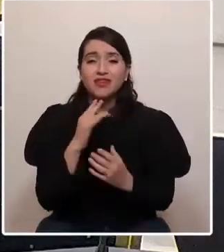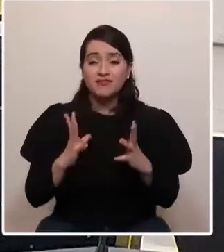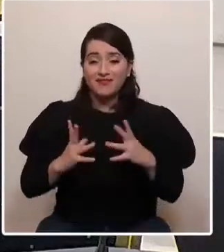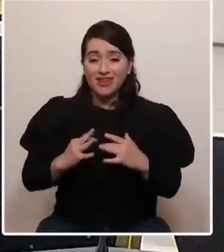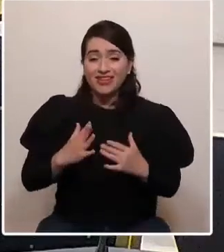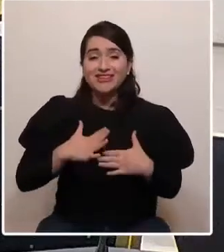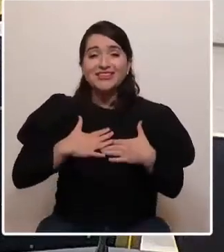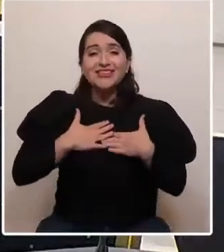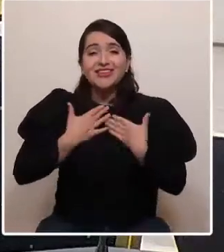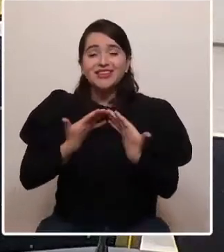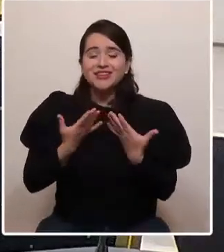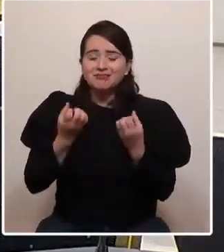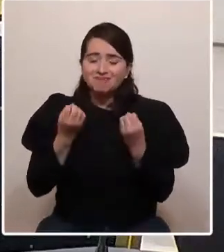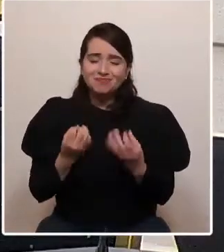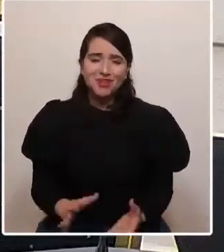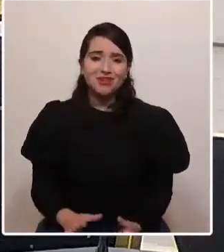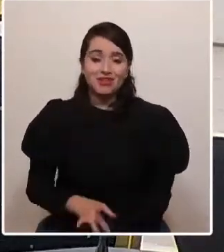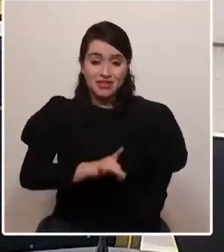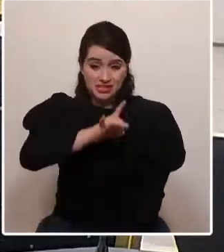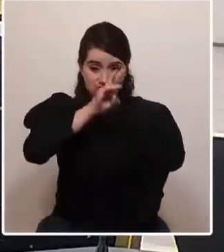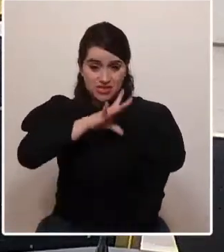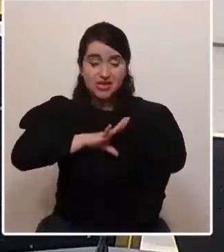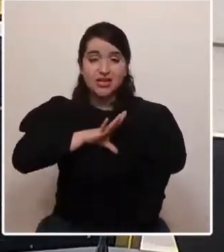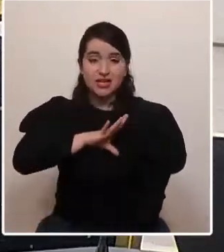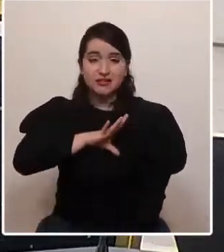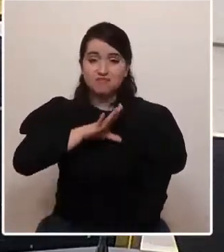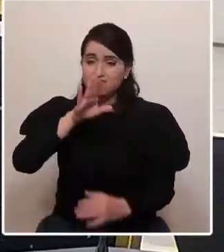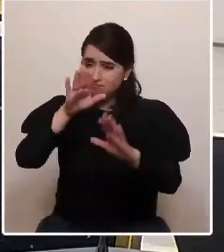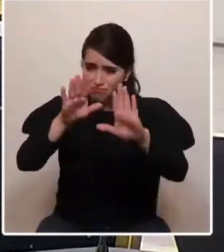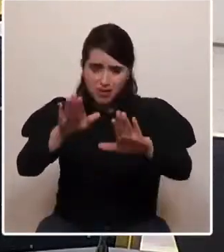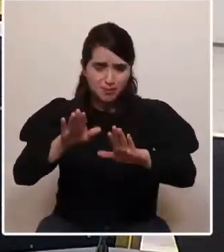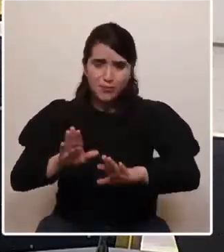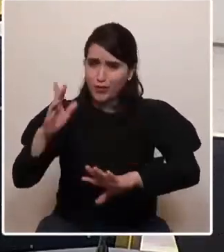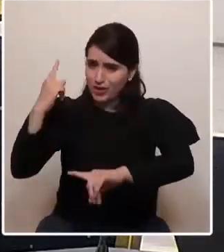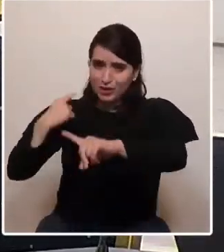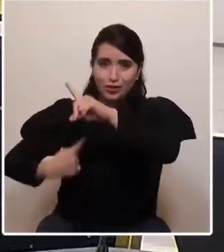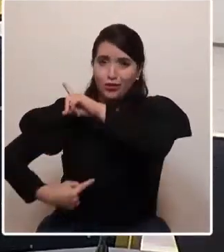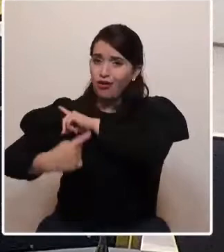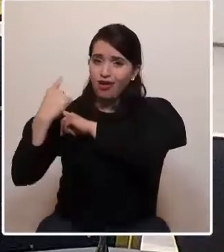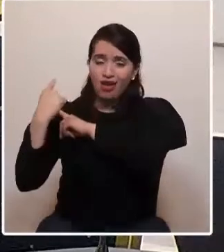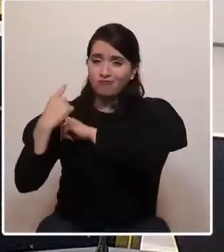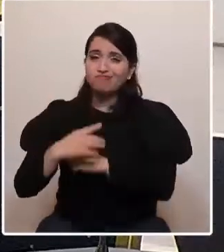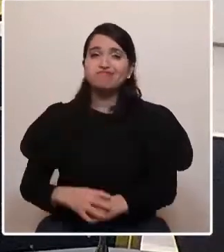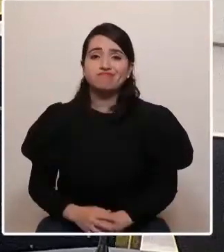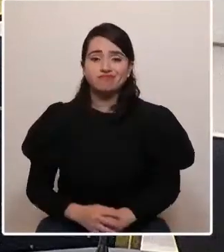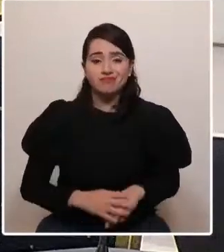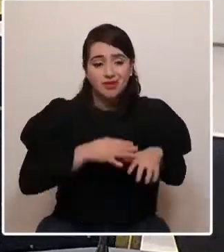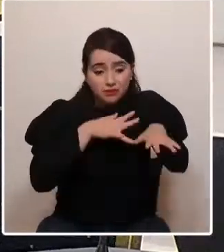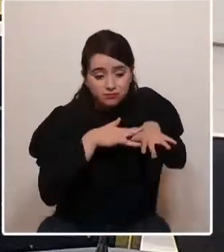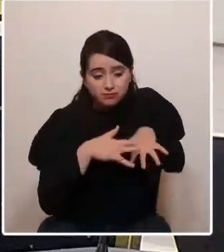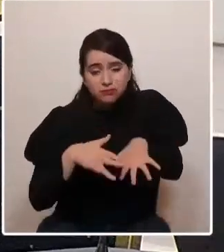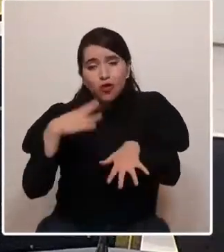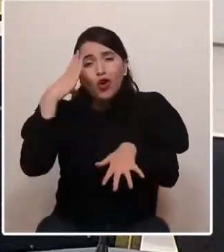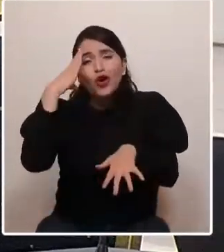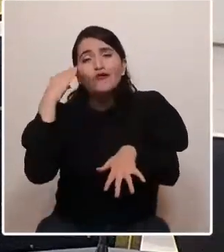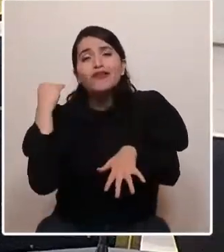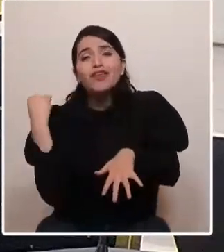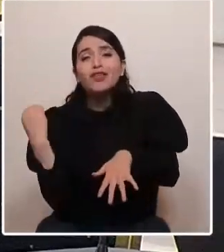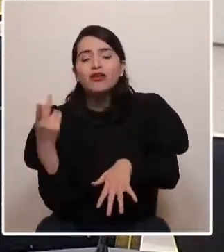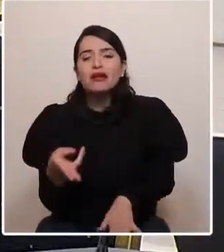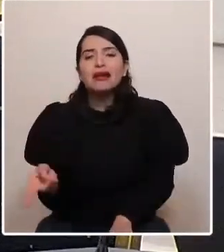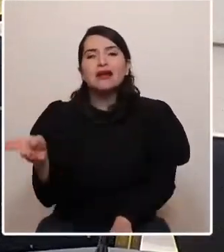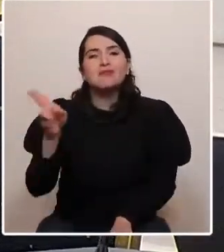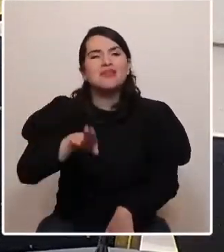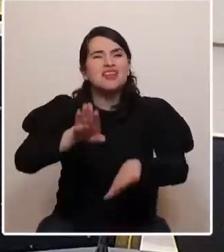sentida. Chile no está al margen de la leyenda. Estamos sumergidos en las corrientes del Estigia, repitiendo